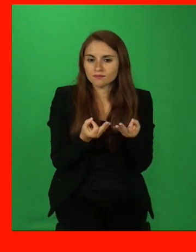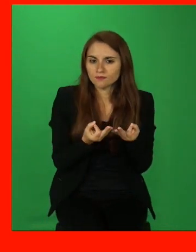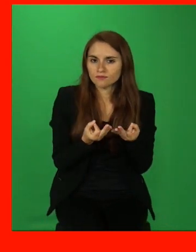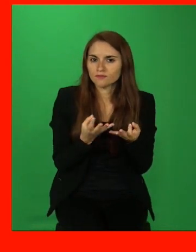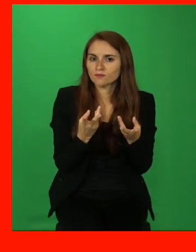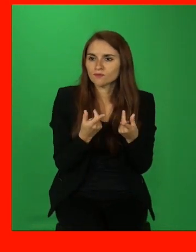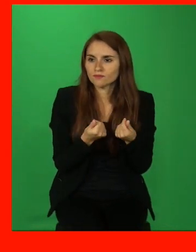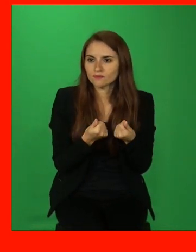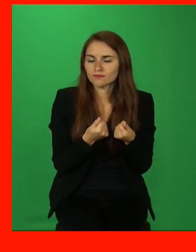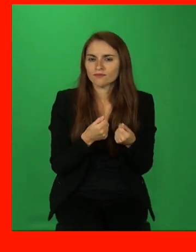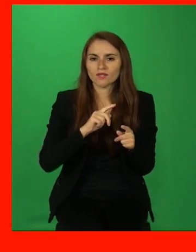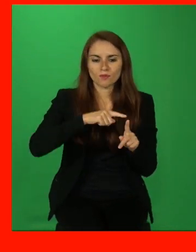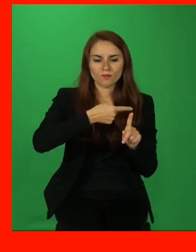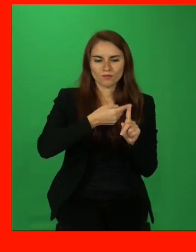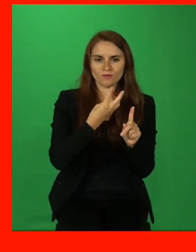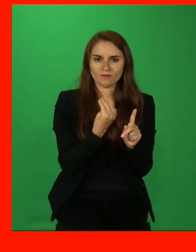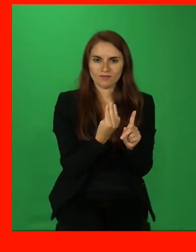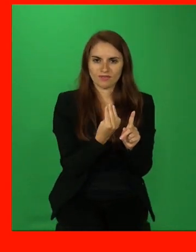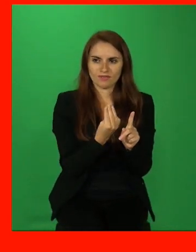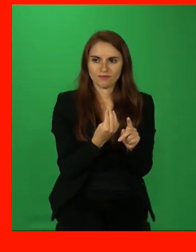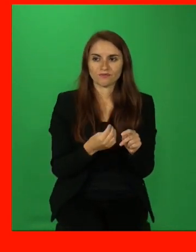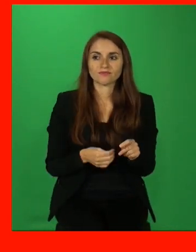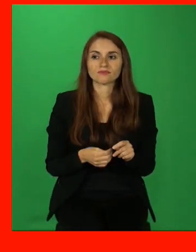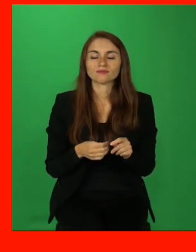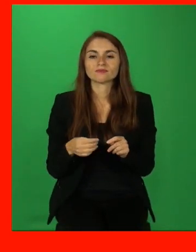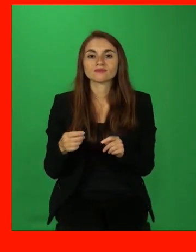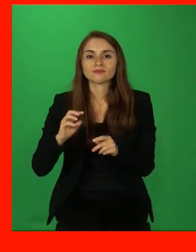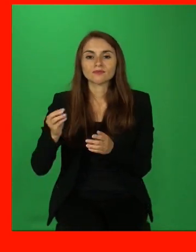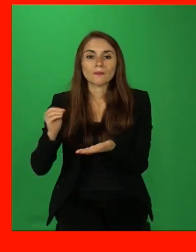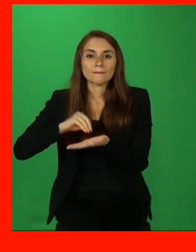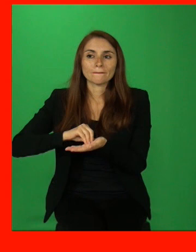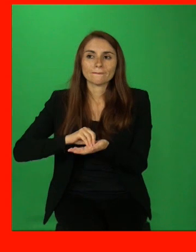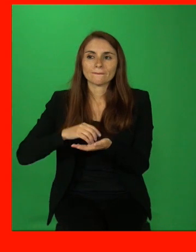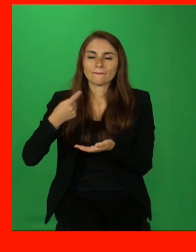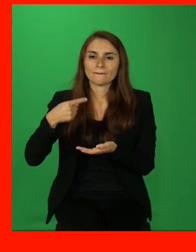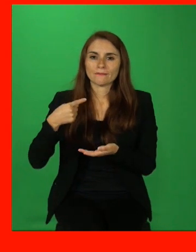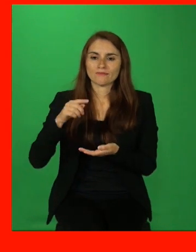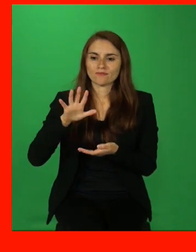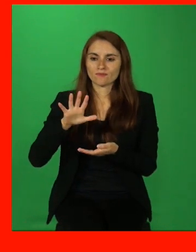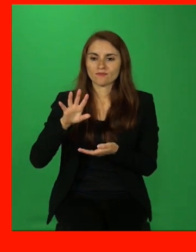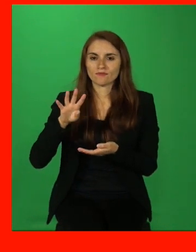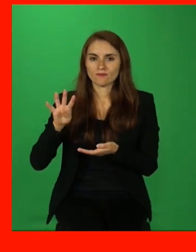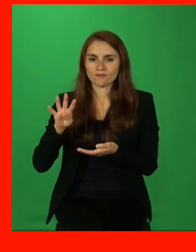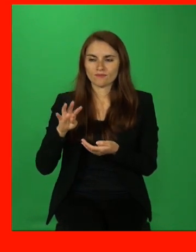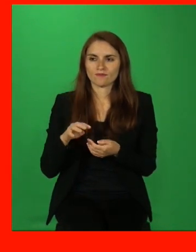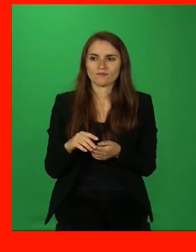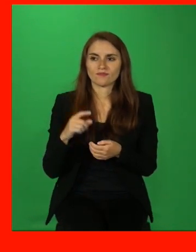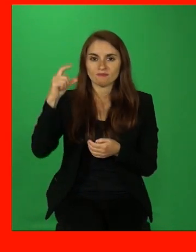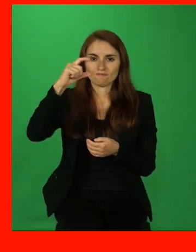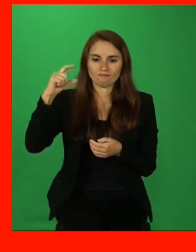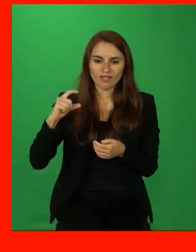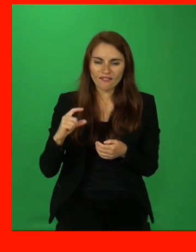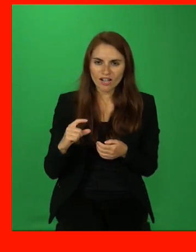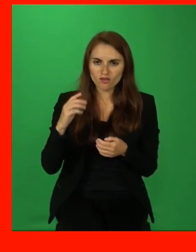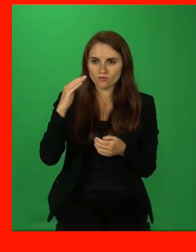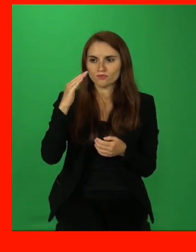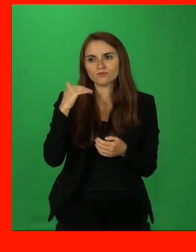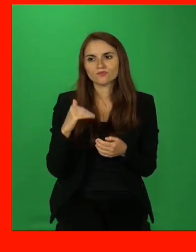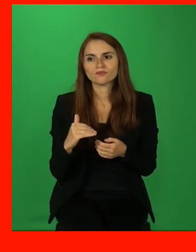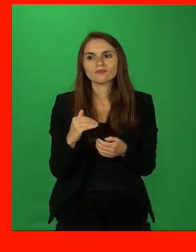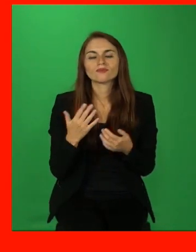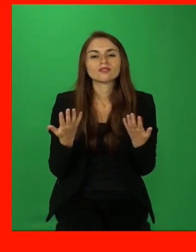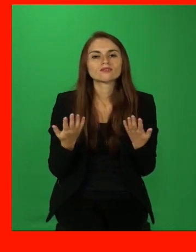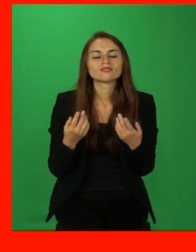entonces 13 positivo y ahora el 54 negativo lo vamos a bajar porque quedó solito y ahora